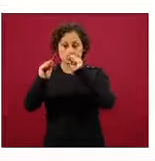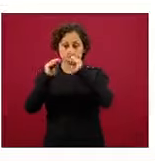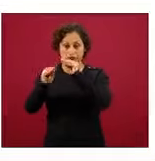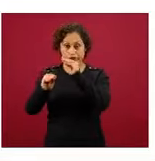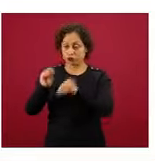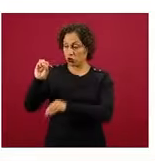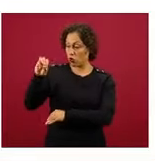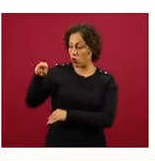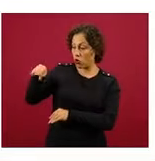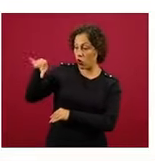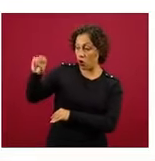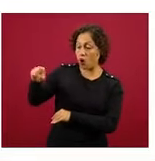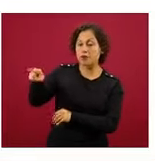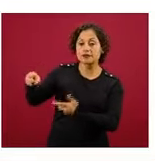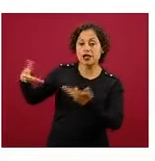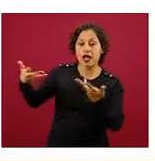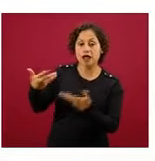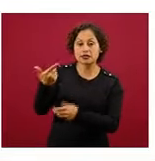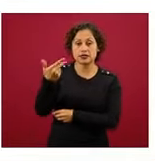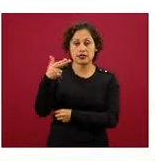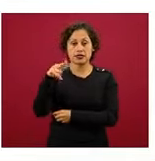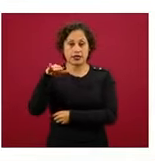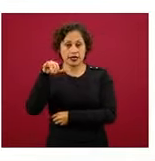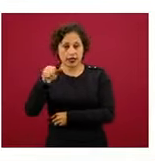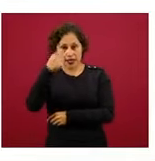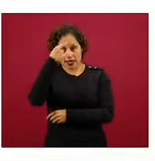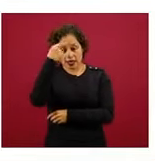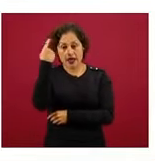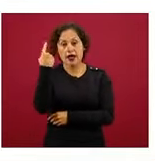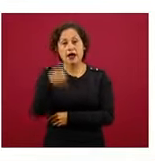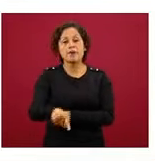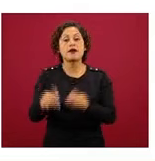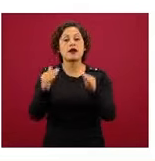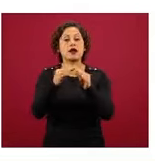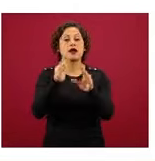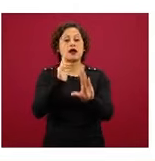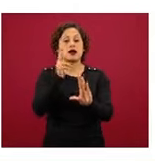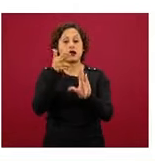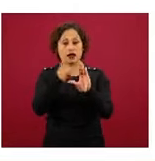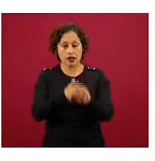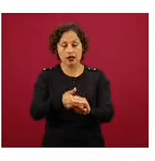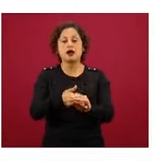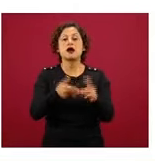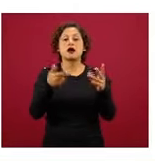Salud produjo para las residencias de larga estancia en el contexto de